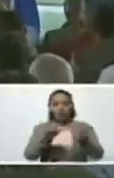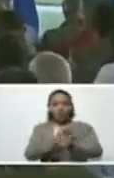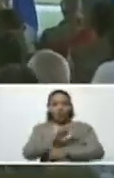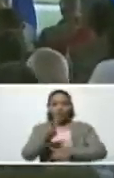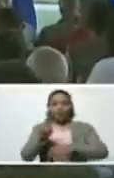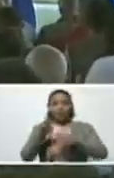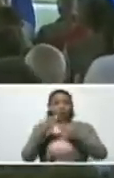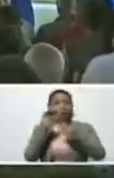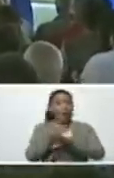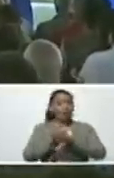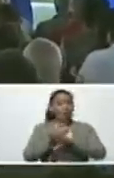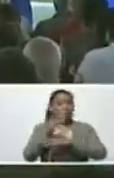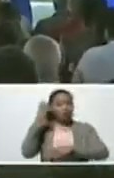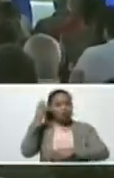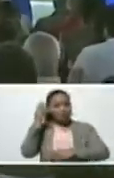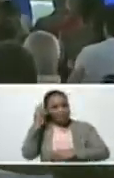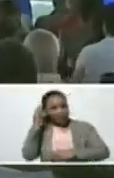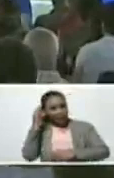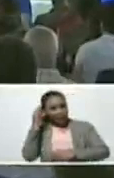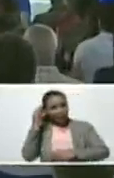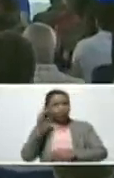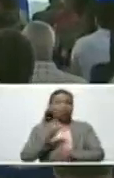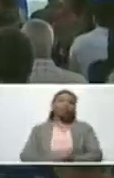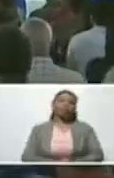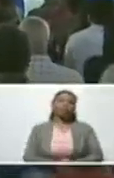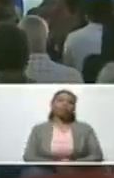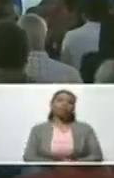Gobierno, Gabriela Jiménez, por favor.